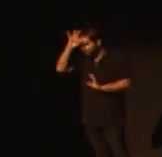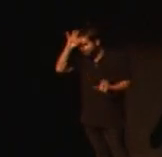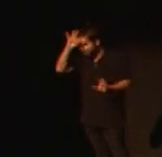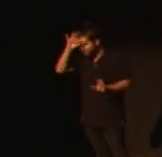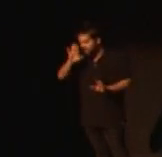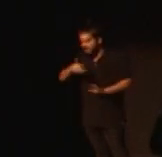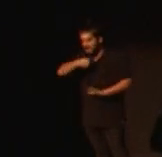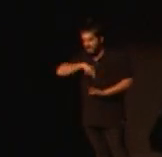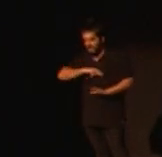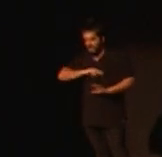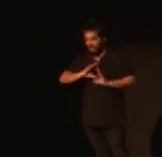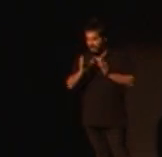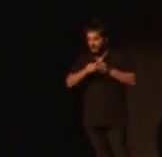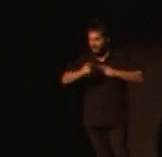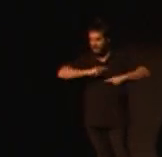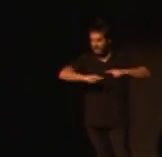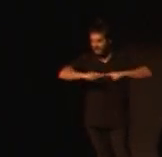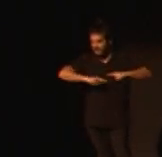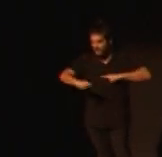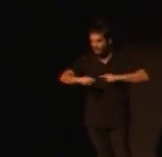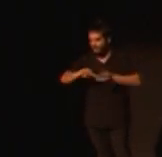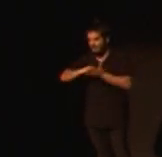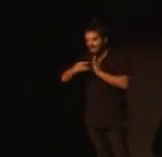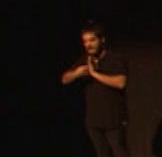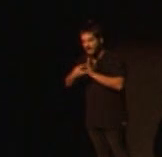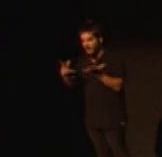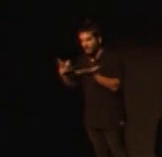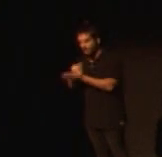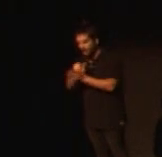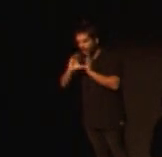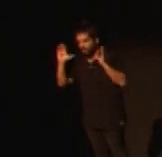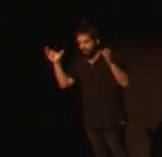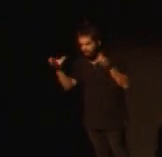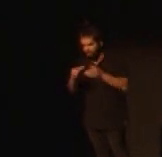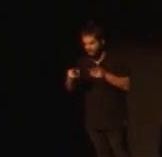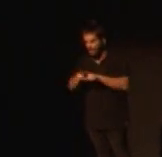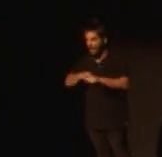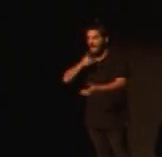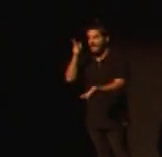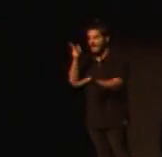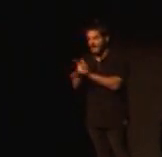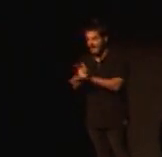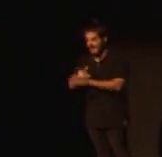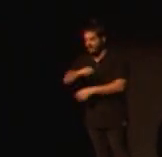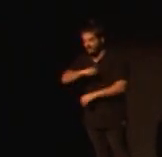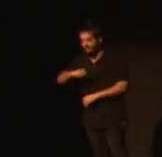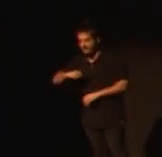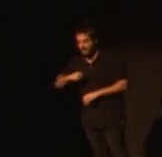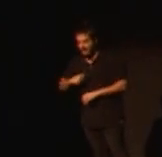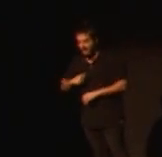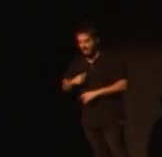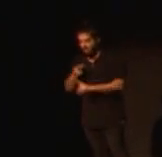equipo de dirección y a todos los técnicos y lo tomamos como un reto personal, un reto en el que esa